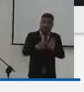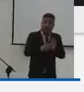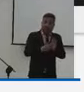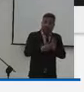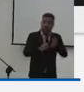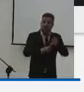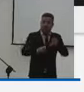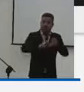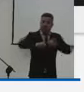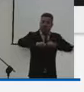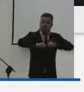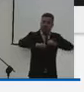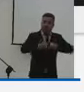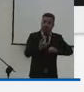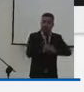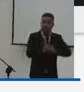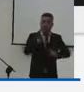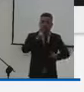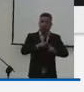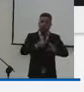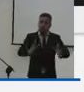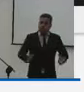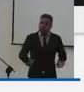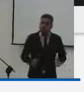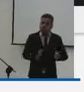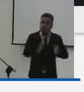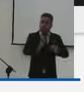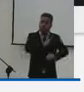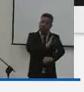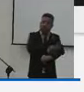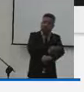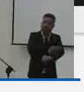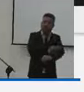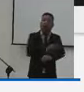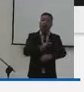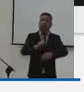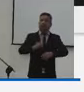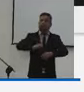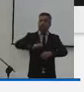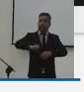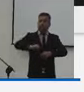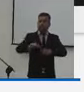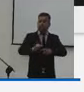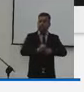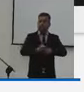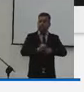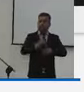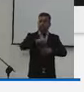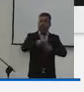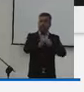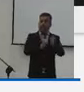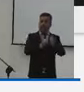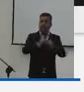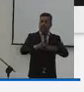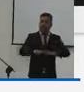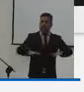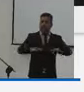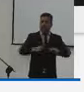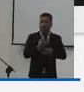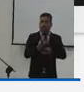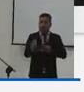diferentes niveles de acción que se pueden hacer para seguir fortaleciendo y dándole el derecho a la práctica deportiva a los diferentes grupos